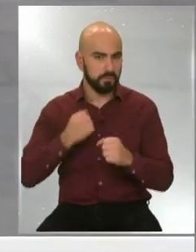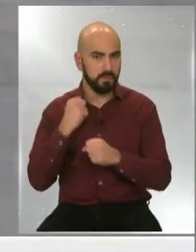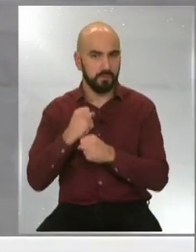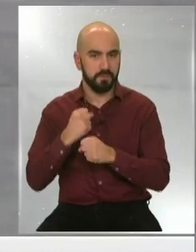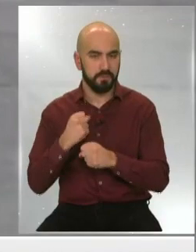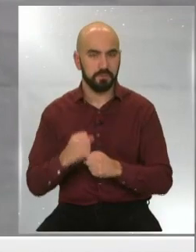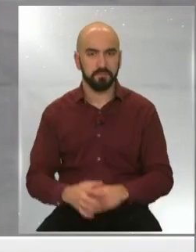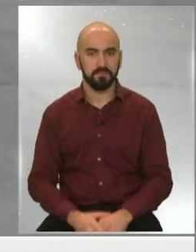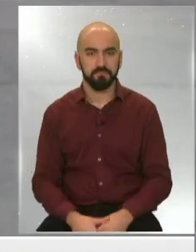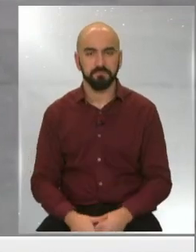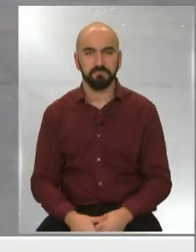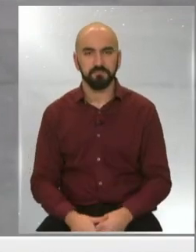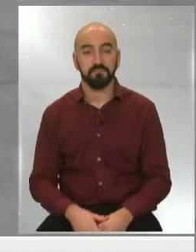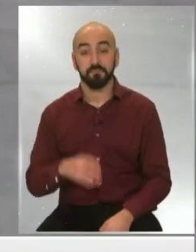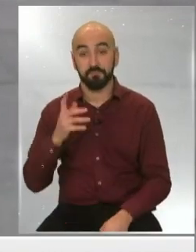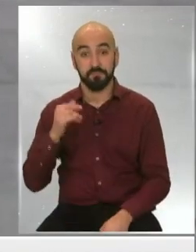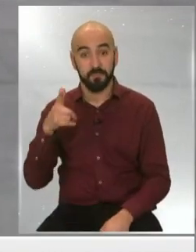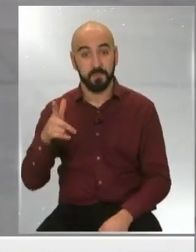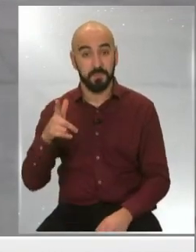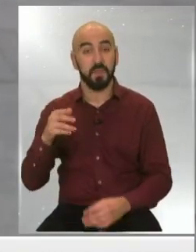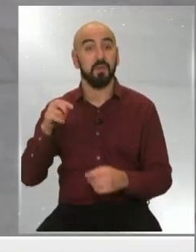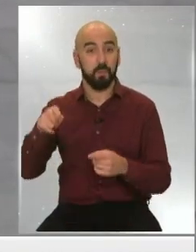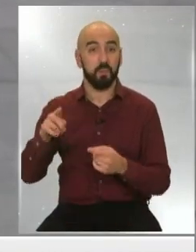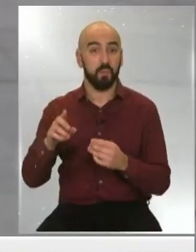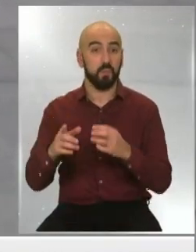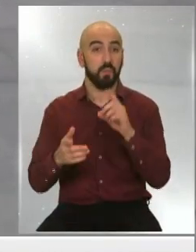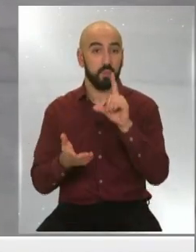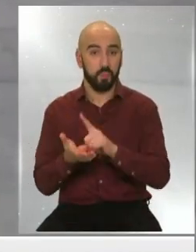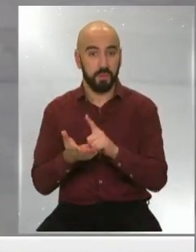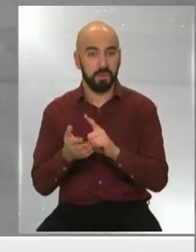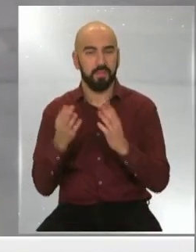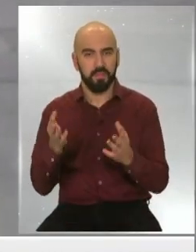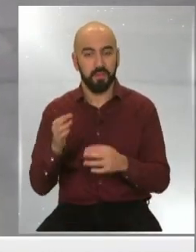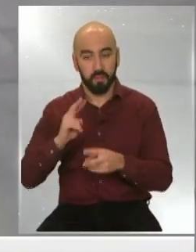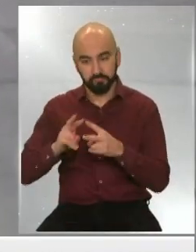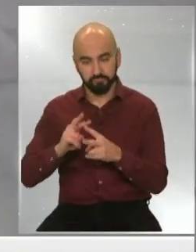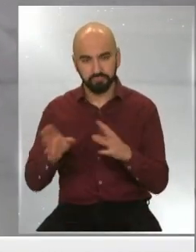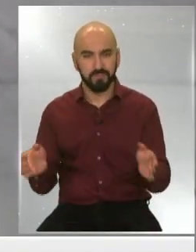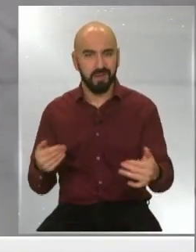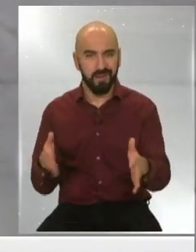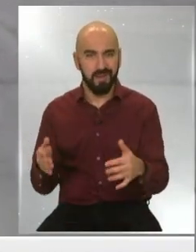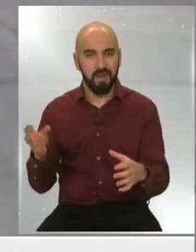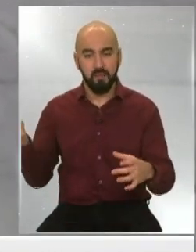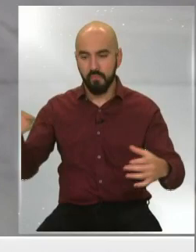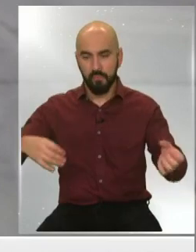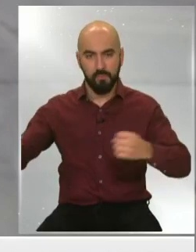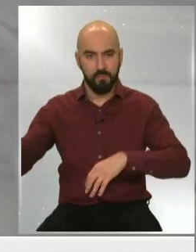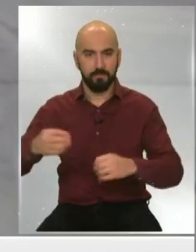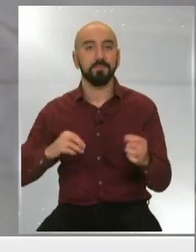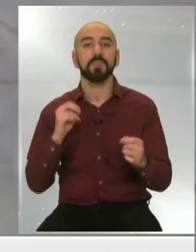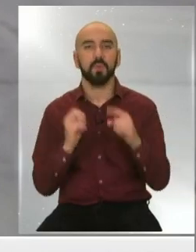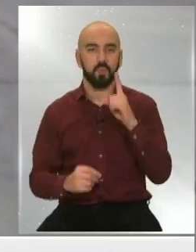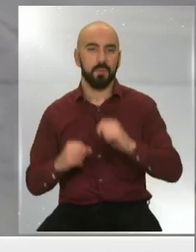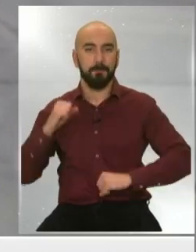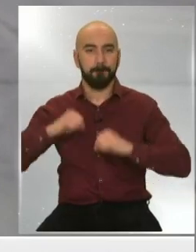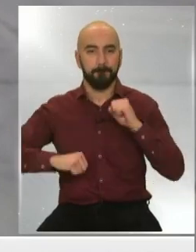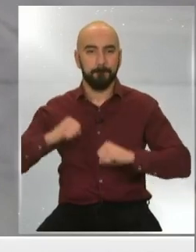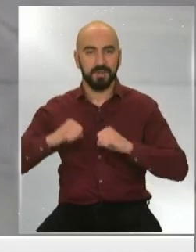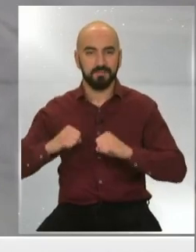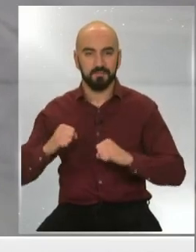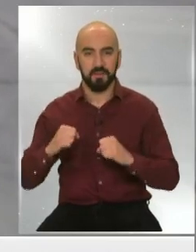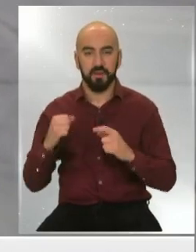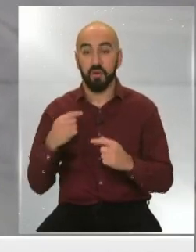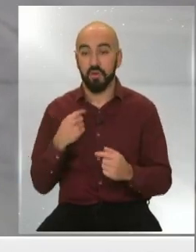haciendo. Sí, efectivamente, desde el lugar de producción de los alimentos, de la caja, hay una empresa que le estamos comprando